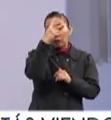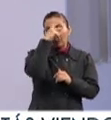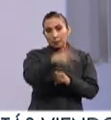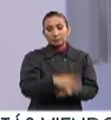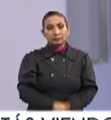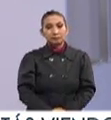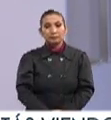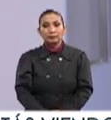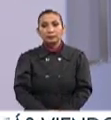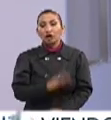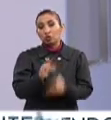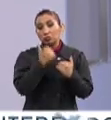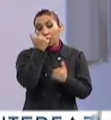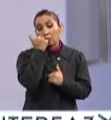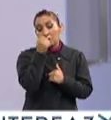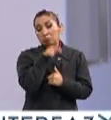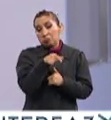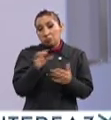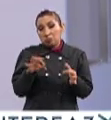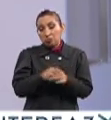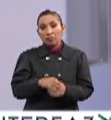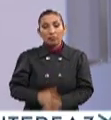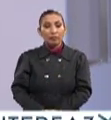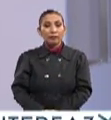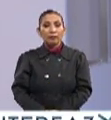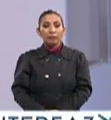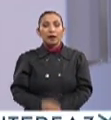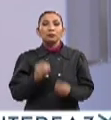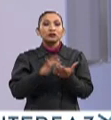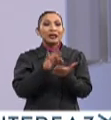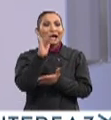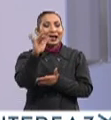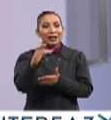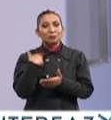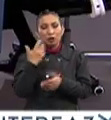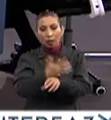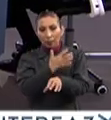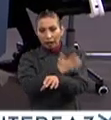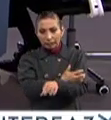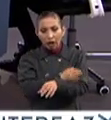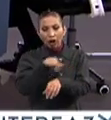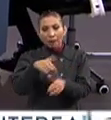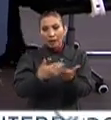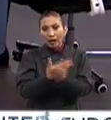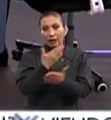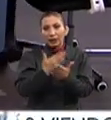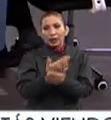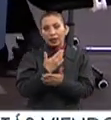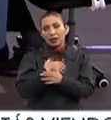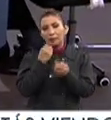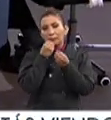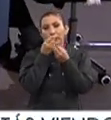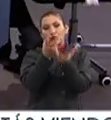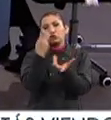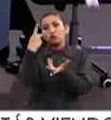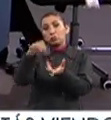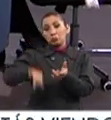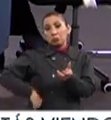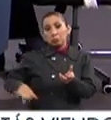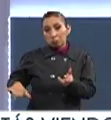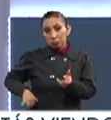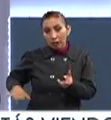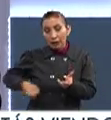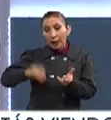México. Sin duda, ¿no?, alguna. Que todos los estudiantes se ayuden entre sí. Perfecto. Muchísimas gracias por haber estado con nosotros esta mañana y compartirnos esta